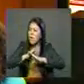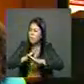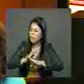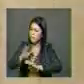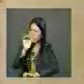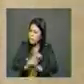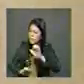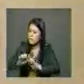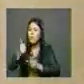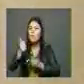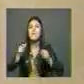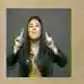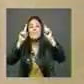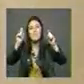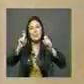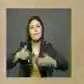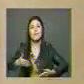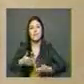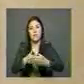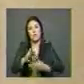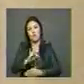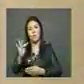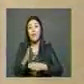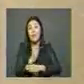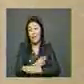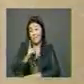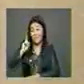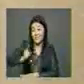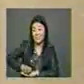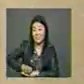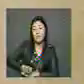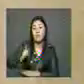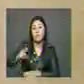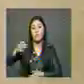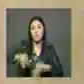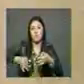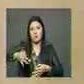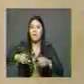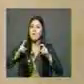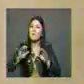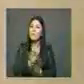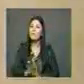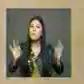acción de tutela frente a sentencias judiciales? El derecho al debido proceso.